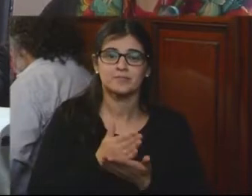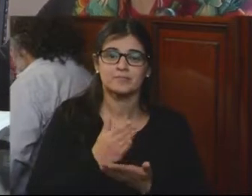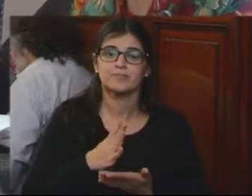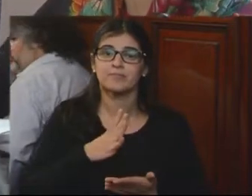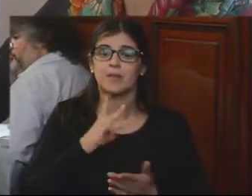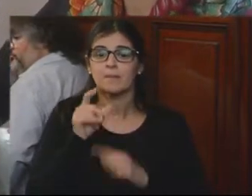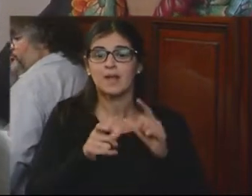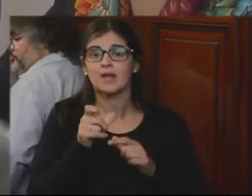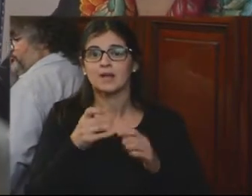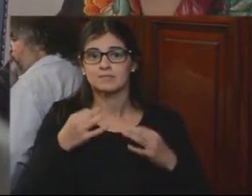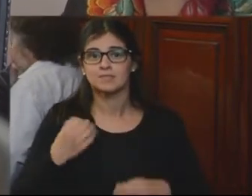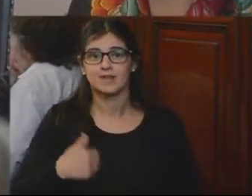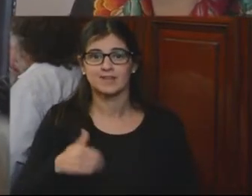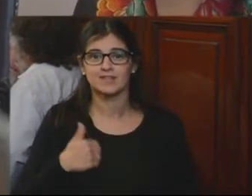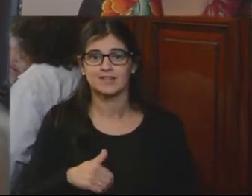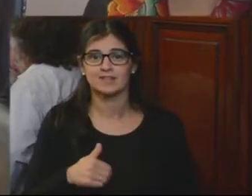el pueblo argentino